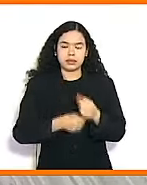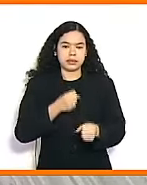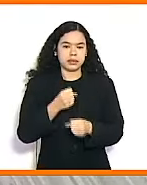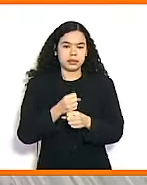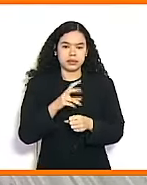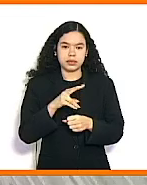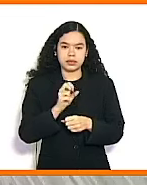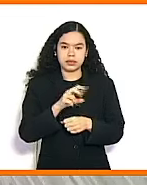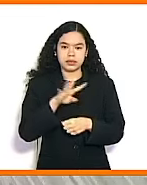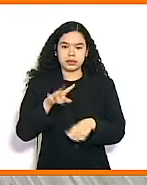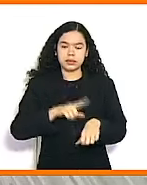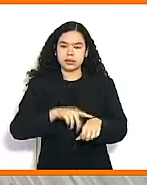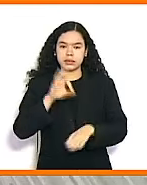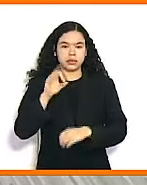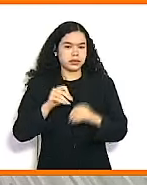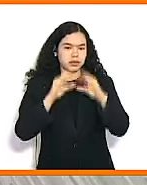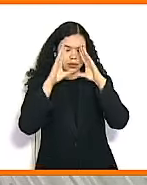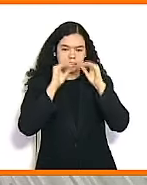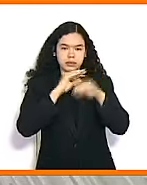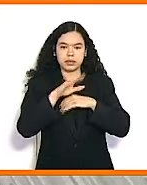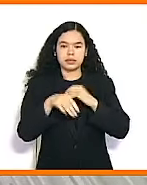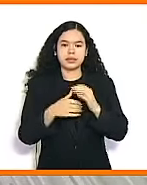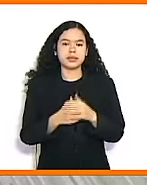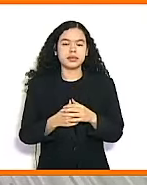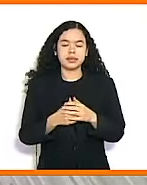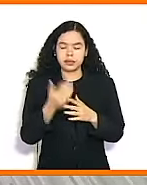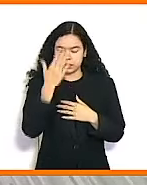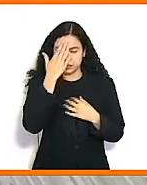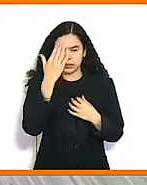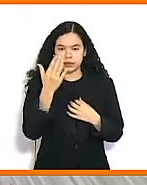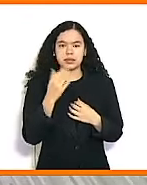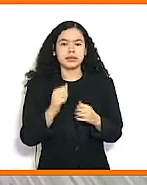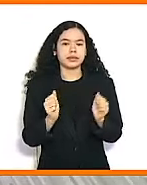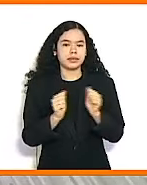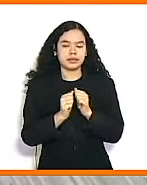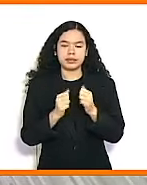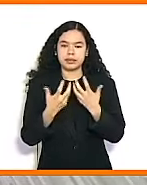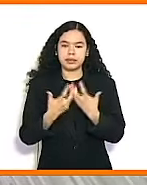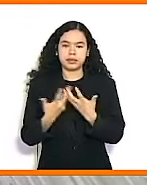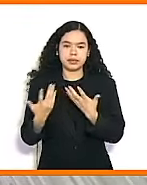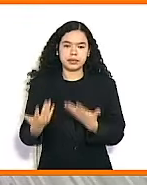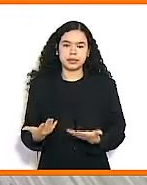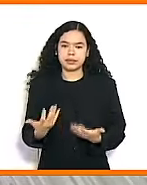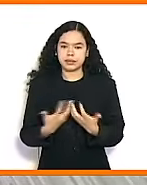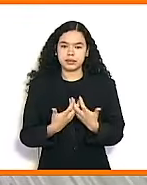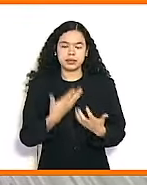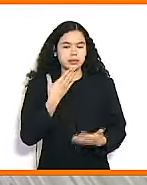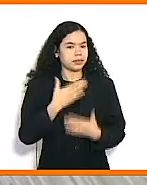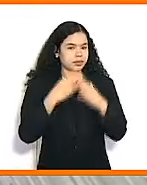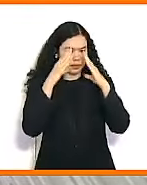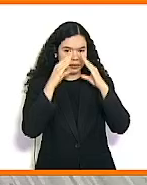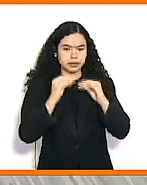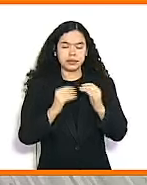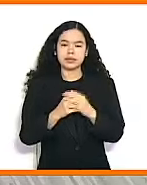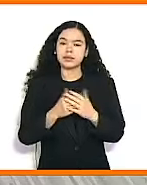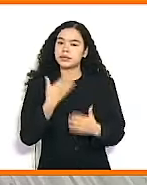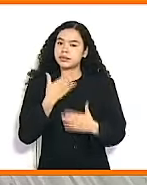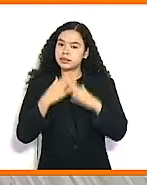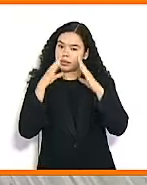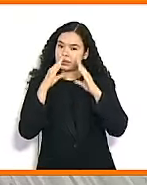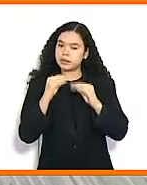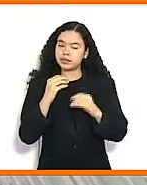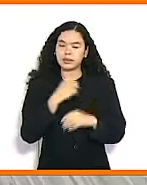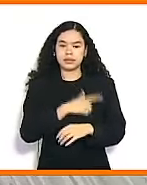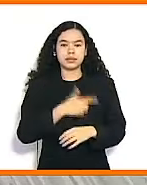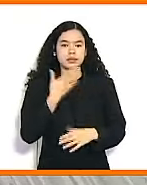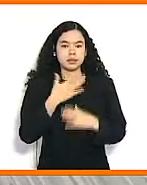el reloj marca las 9 en punto de la noche. Te saluda Kenia Mondragón con la grata compañía de Kate Allen. Muy buenas noches, Kate. Muy buenas noches, Kenia, y